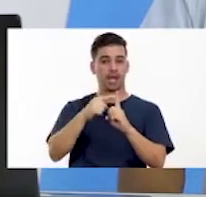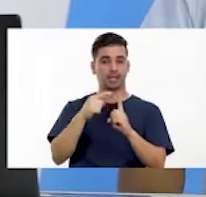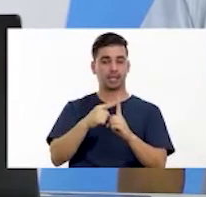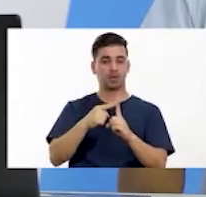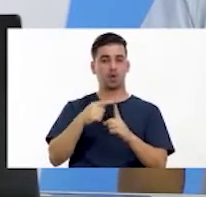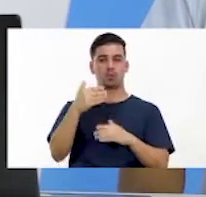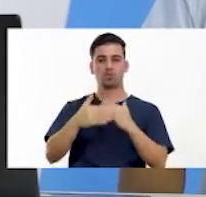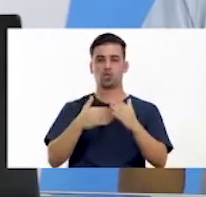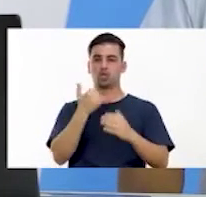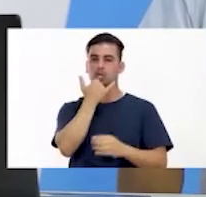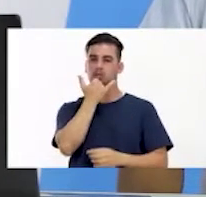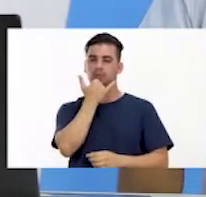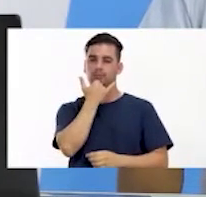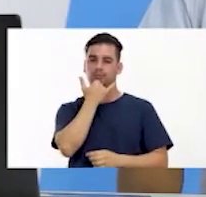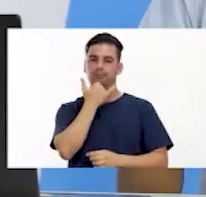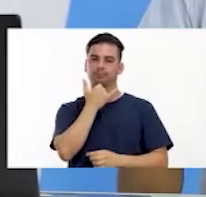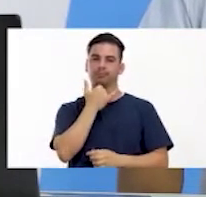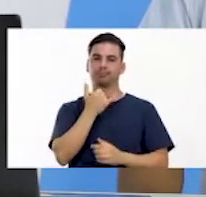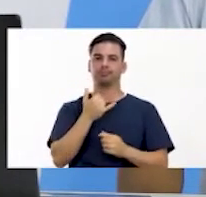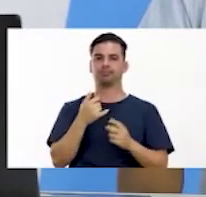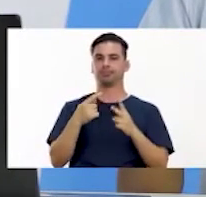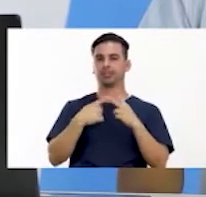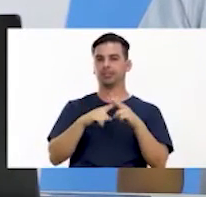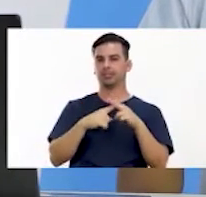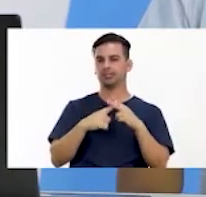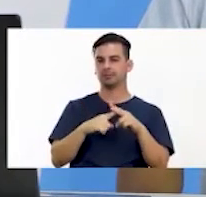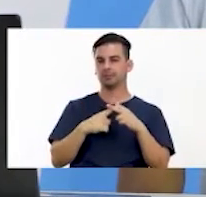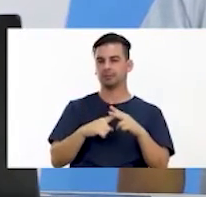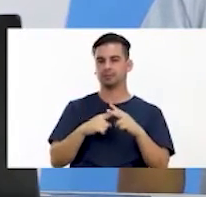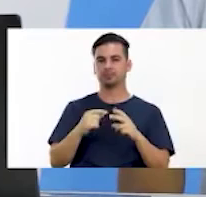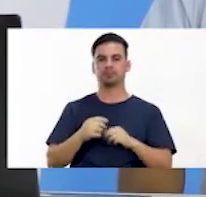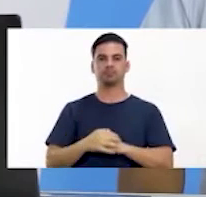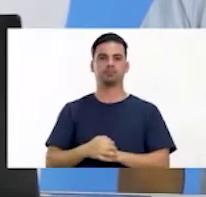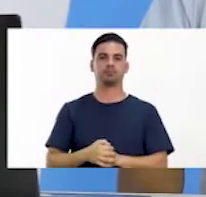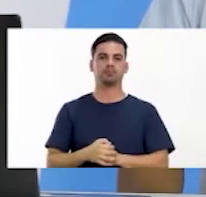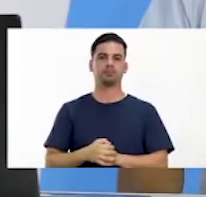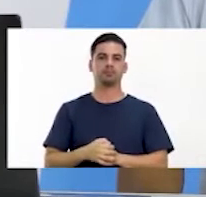hacíamos referencia y buscar